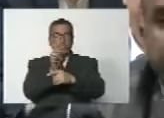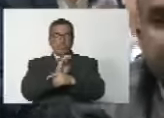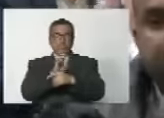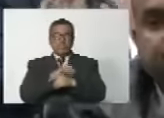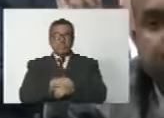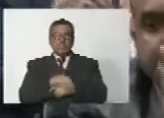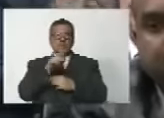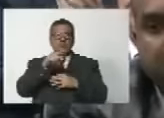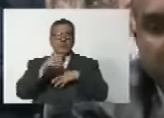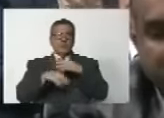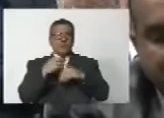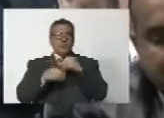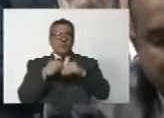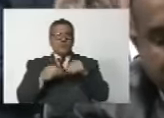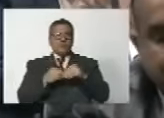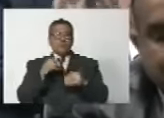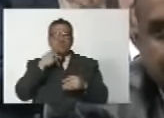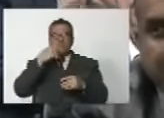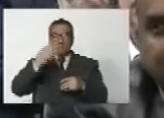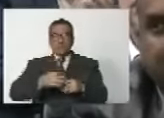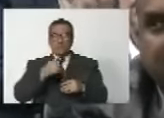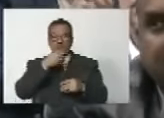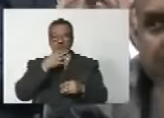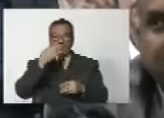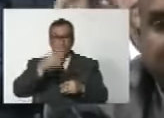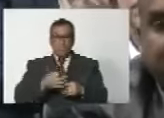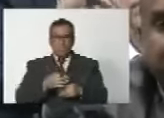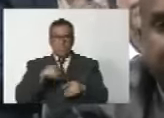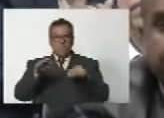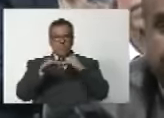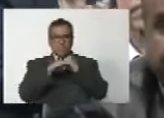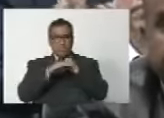Ecuador ha sido acertada. Igualmente,